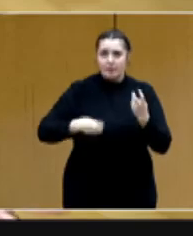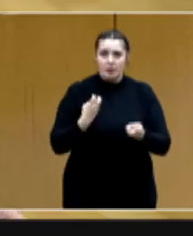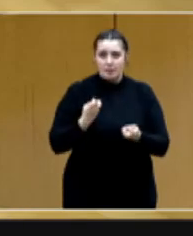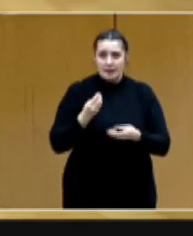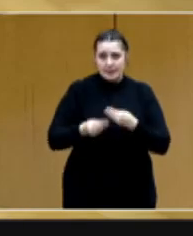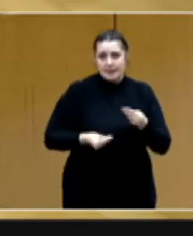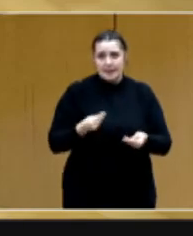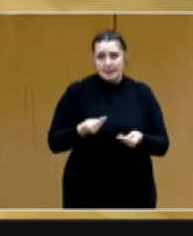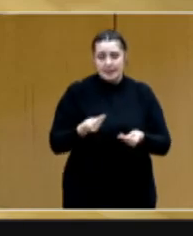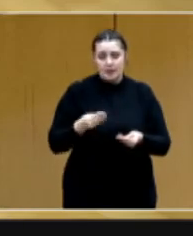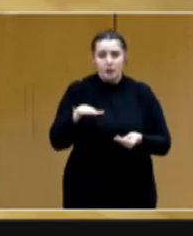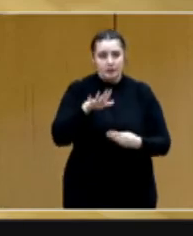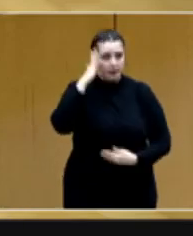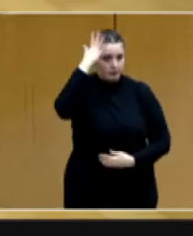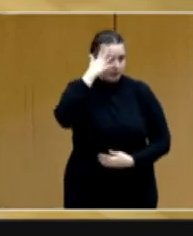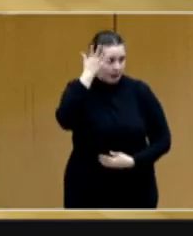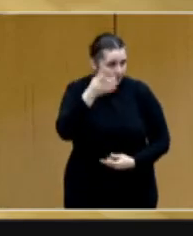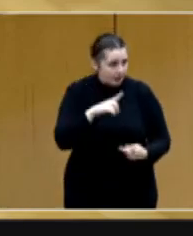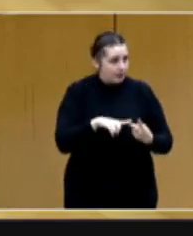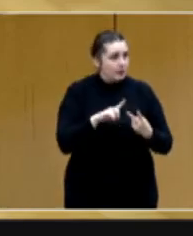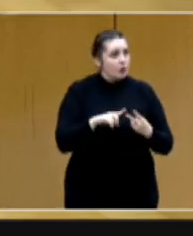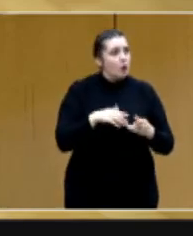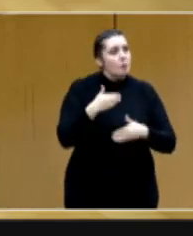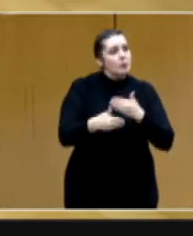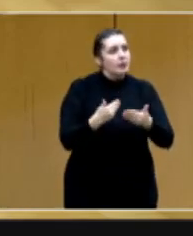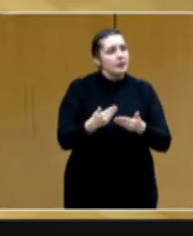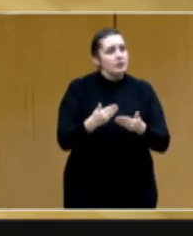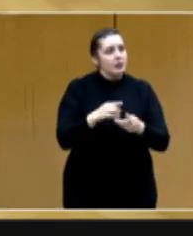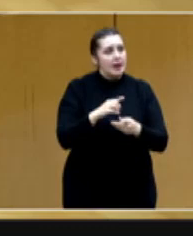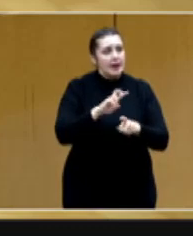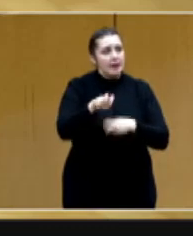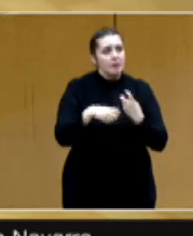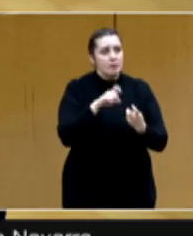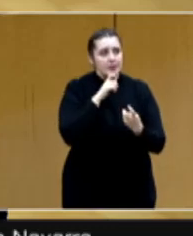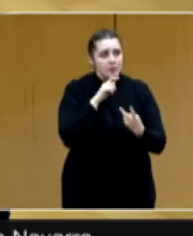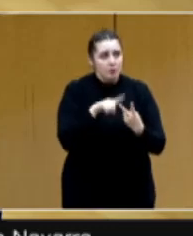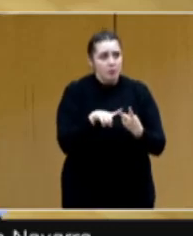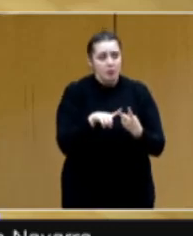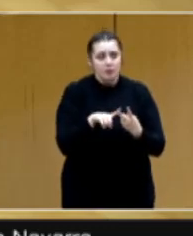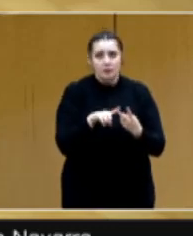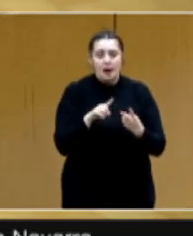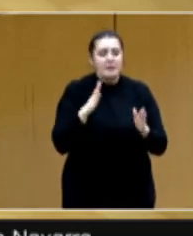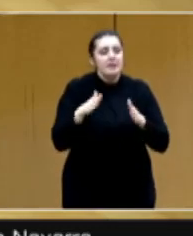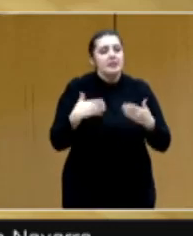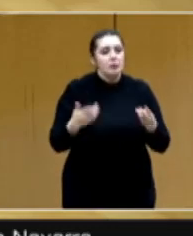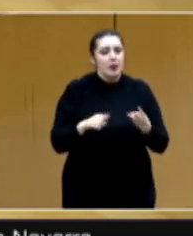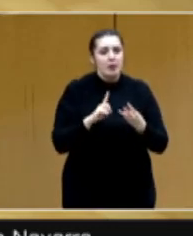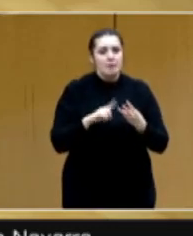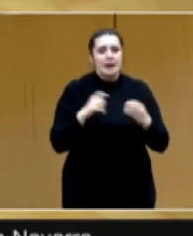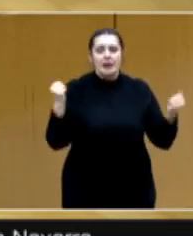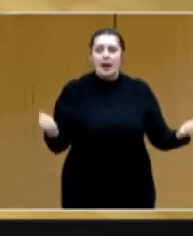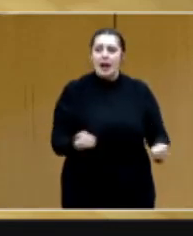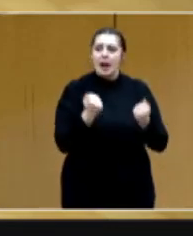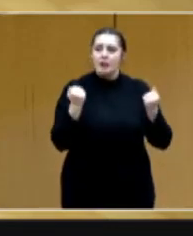navarra proceso de elaboración de las reformas En qué fase estamos y acciones en desarrollo de las